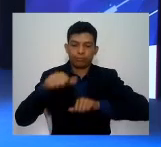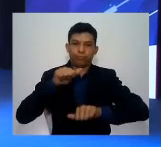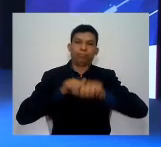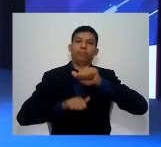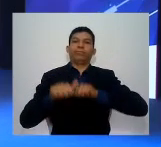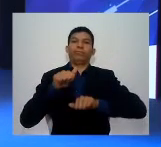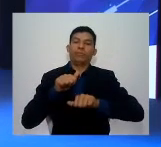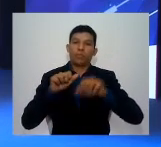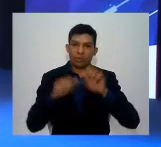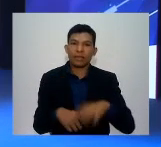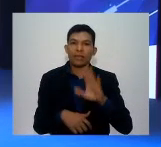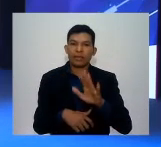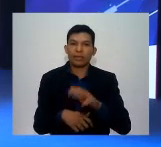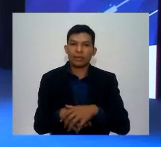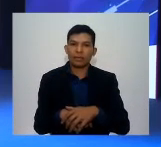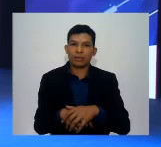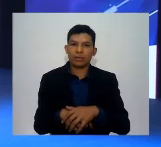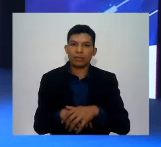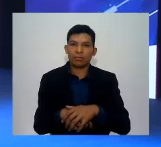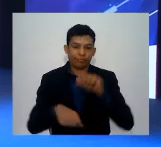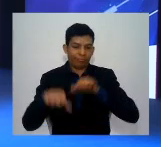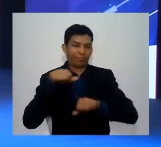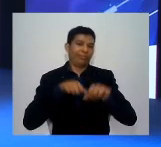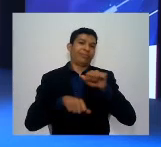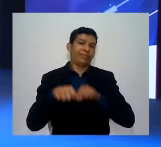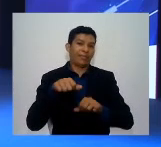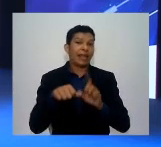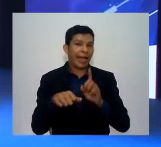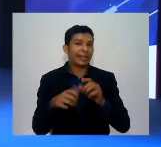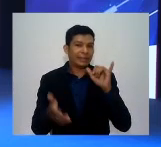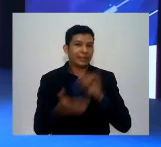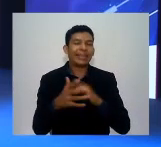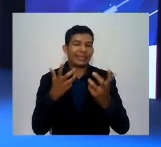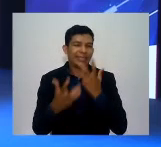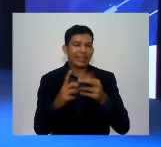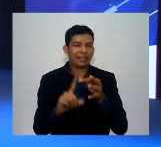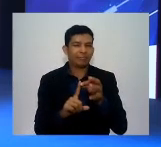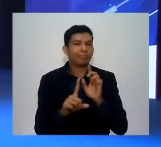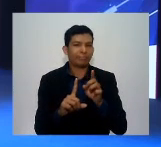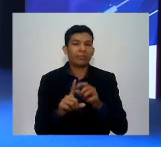10 Red Bull, porque eso tenemos energía para todo.